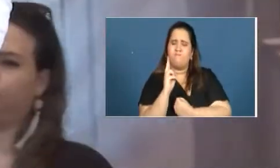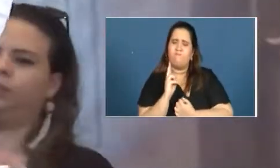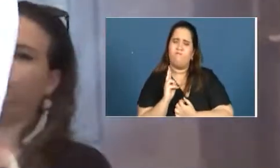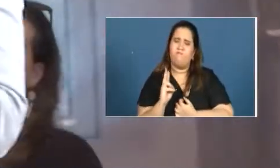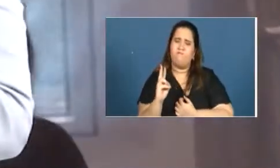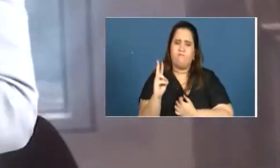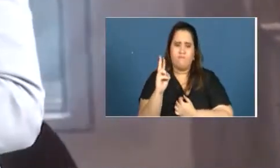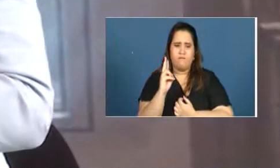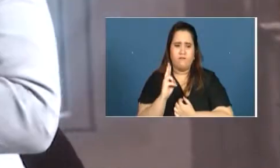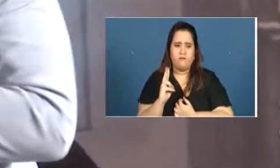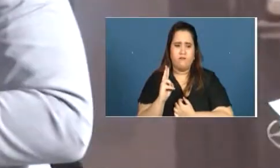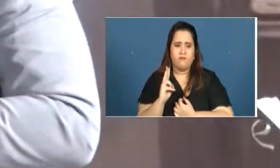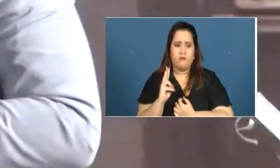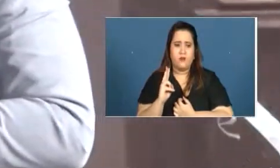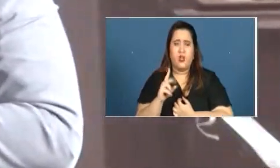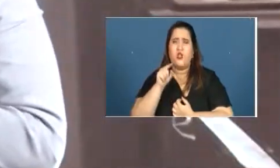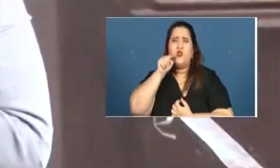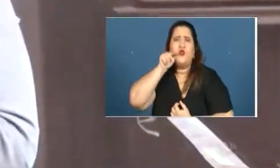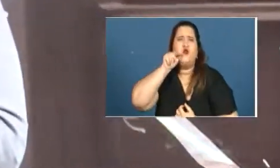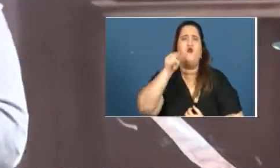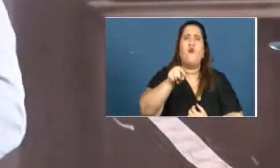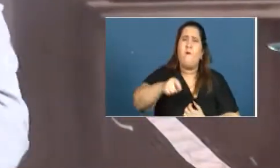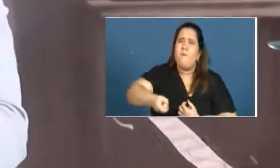dos. Si me faltas tú,